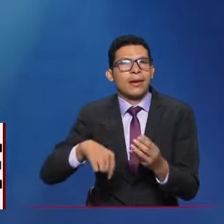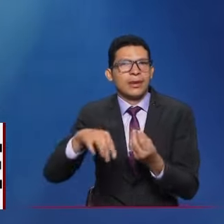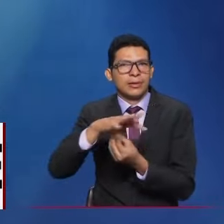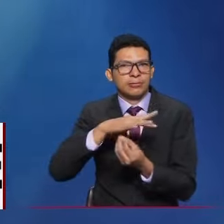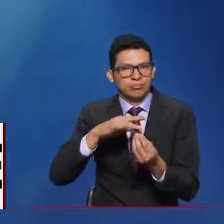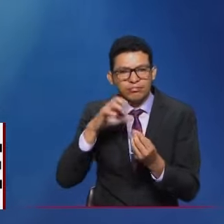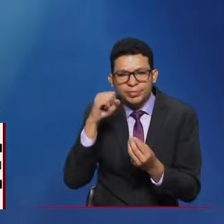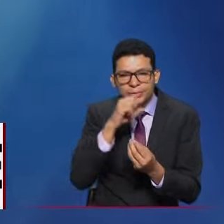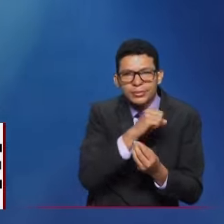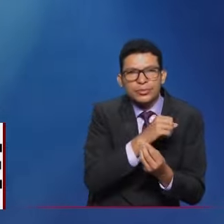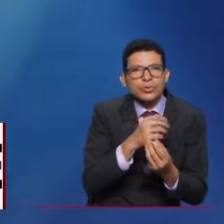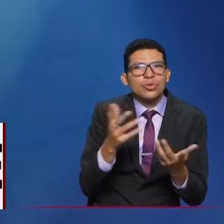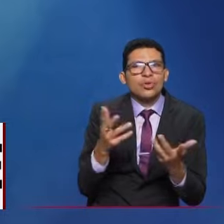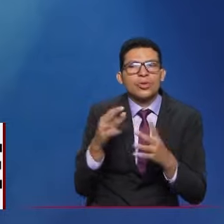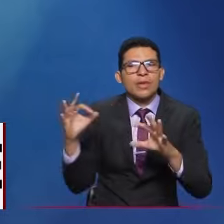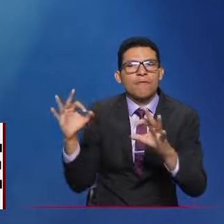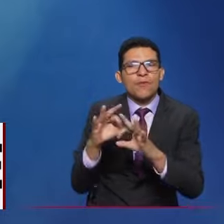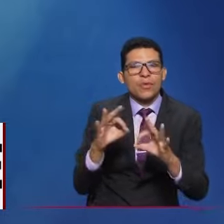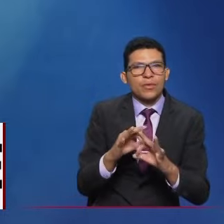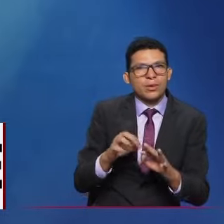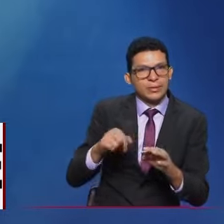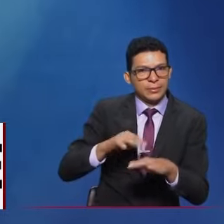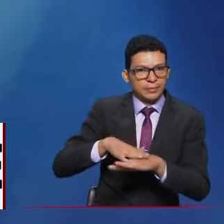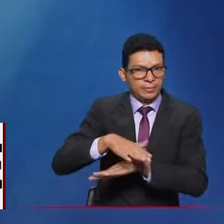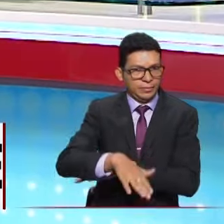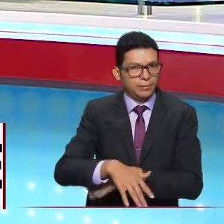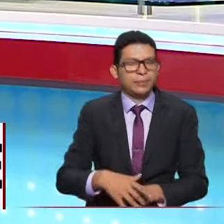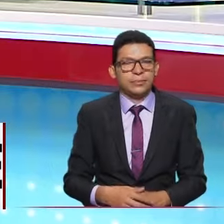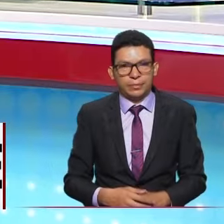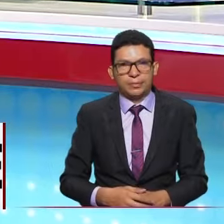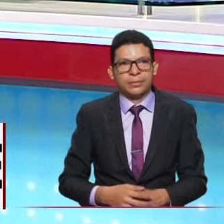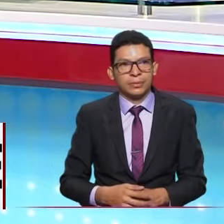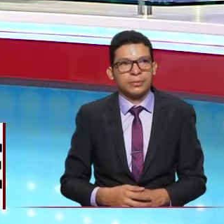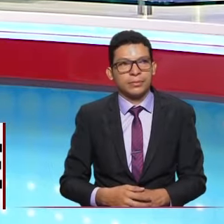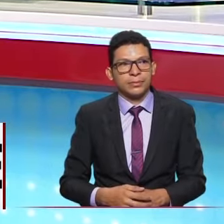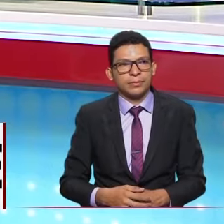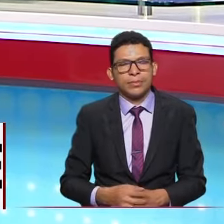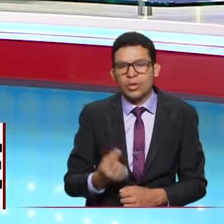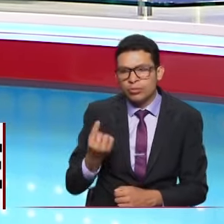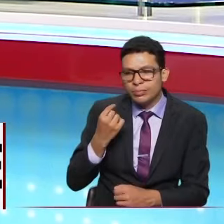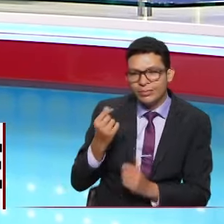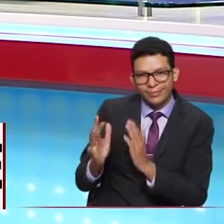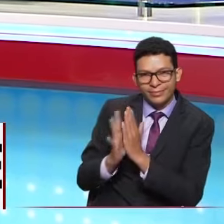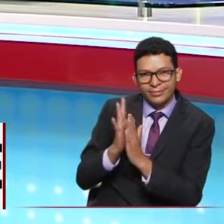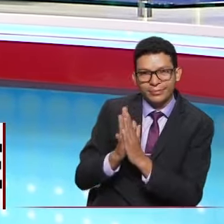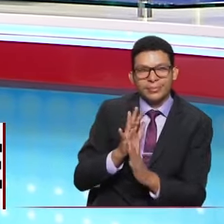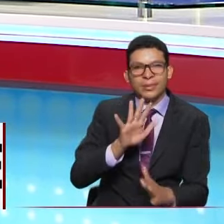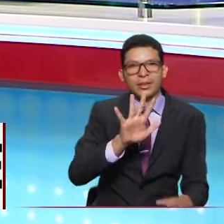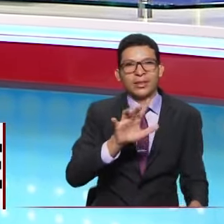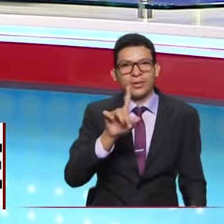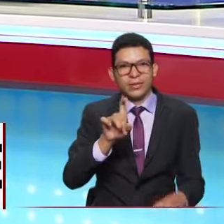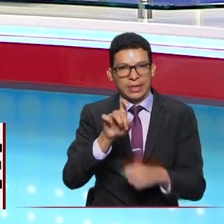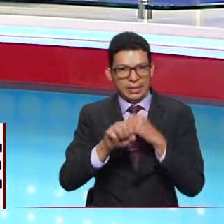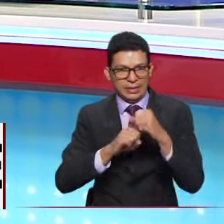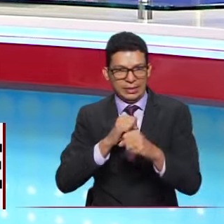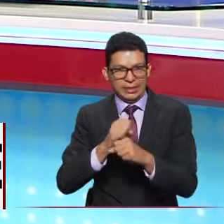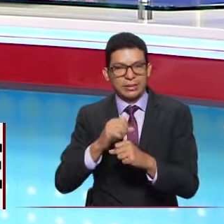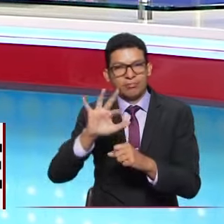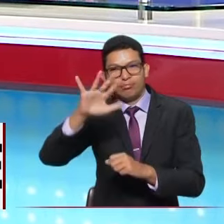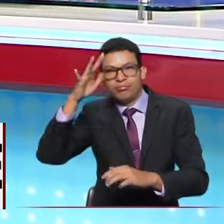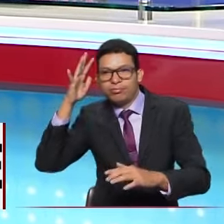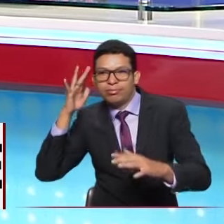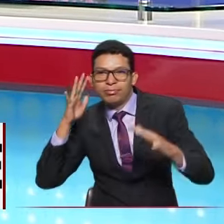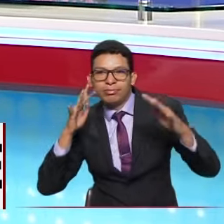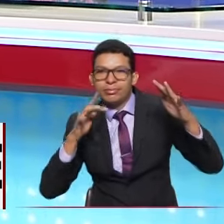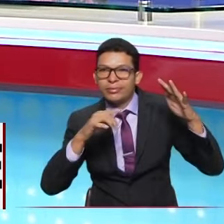literalmente identificando esos puntos focales donde se están generando. Mauricio, ahora veíamos un informe de los 56 años de los